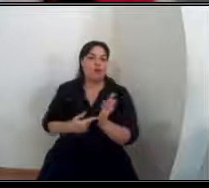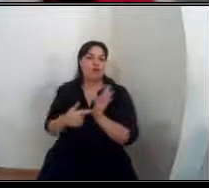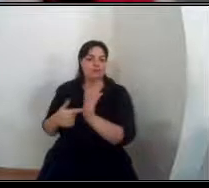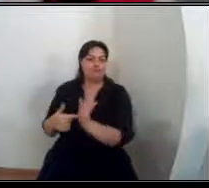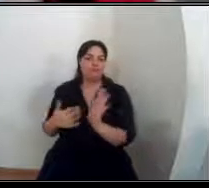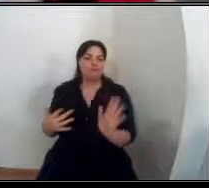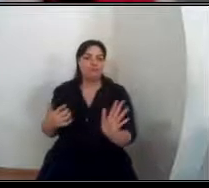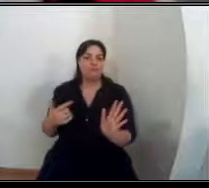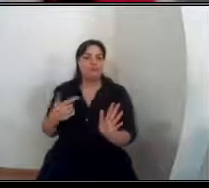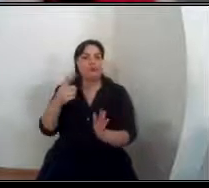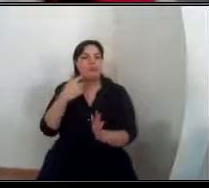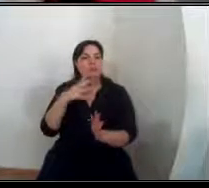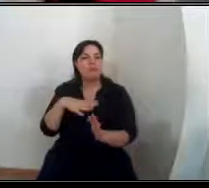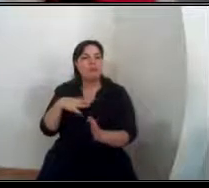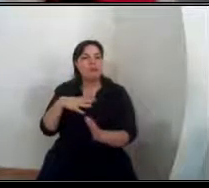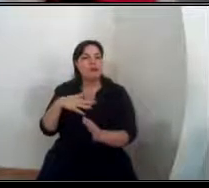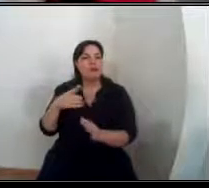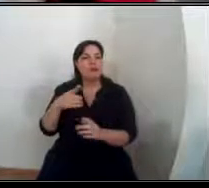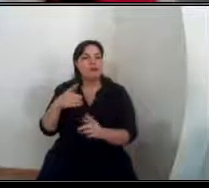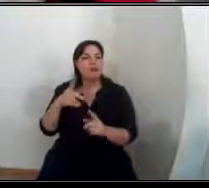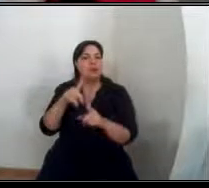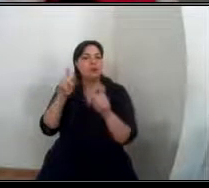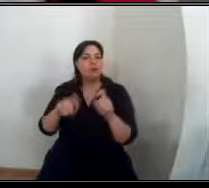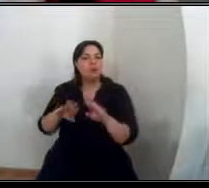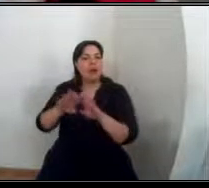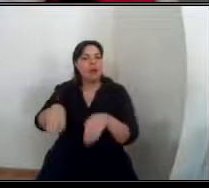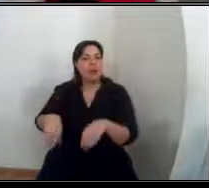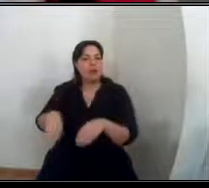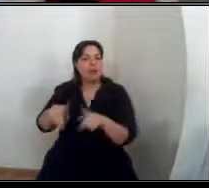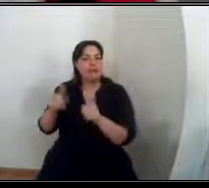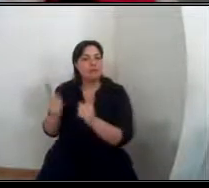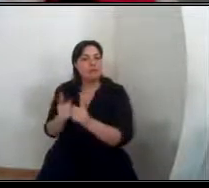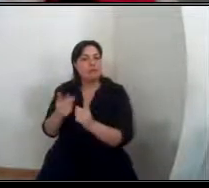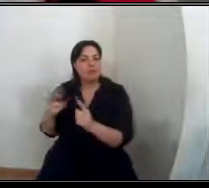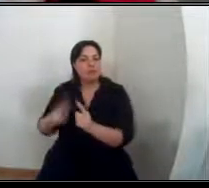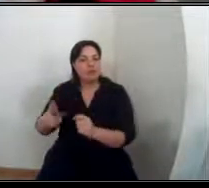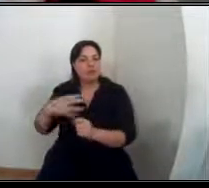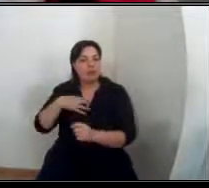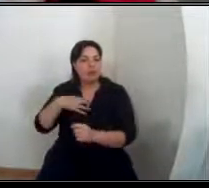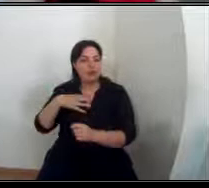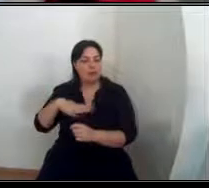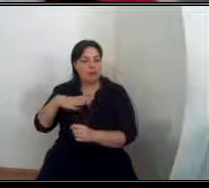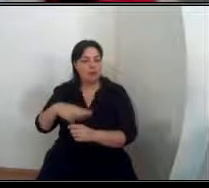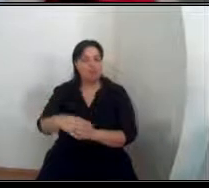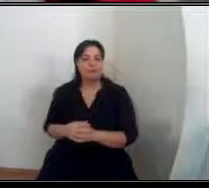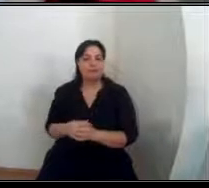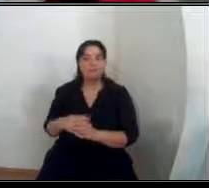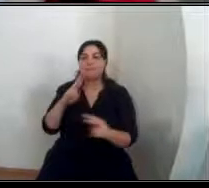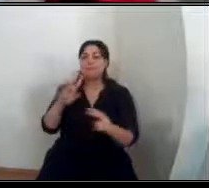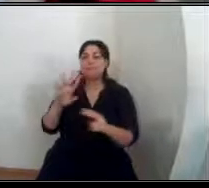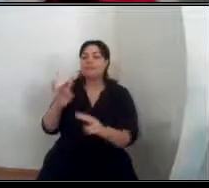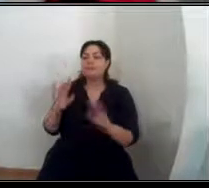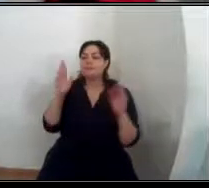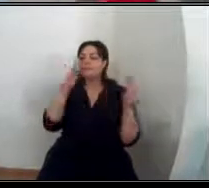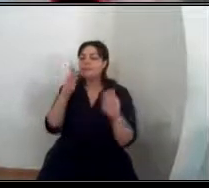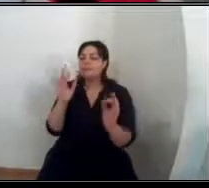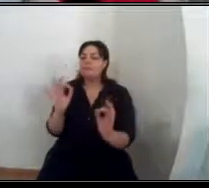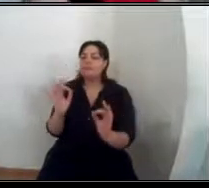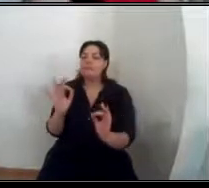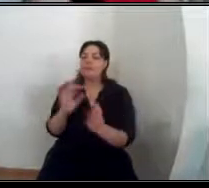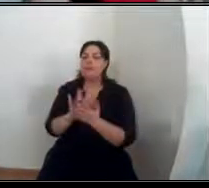Creo, repíteme, perdóname, José, la última parte de la pregunta. Sí, la última parte. Si no te importa, perdona. Hacía más referencia a si